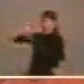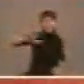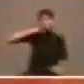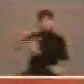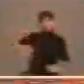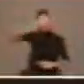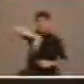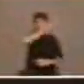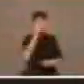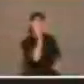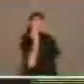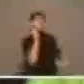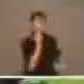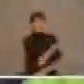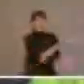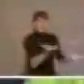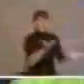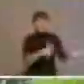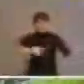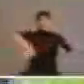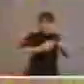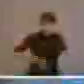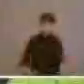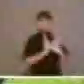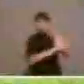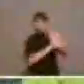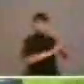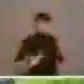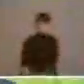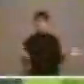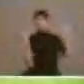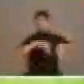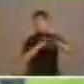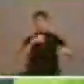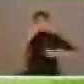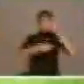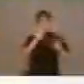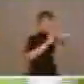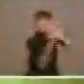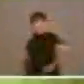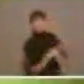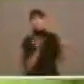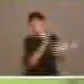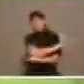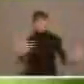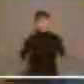Atar esta banda de mantas y todos sus cachorros que no tienen huevos para cambiar nada.